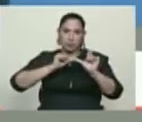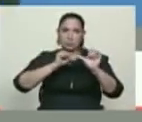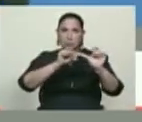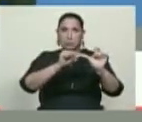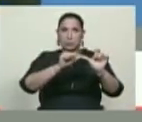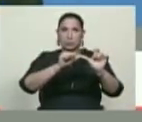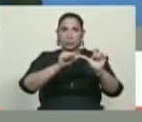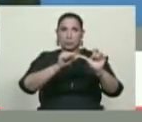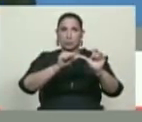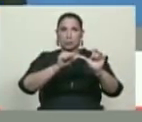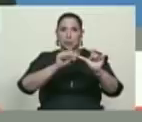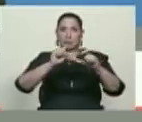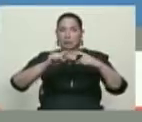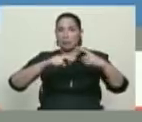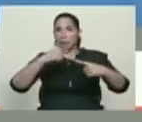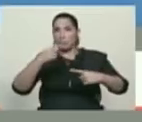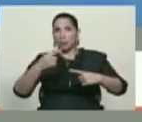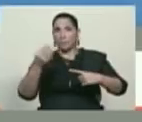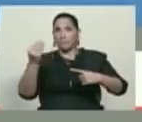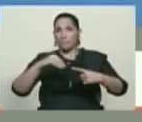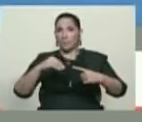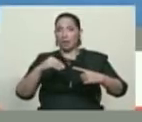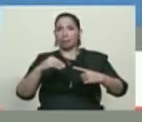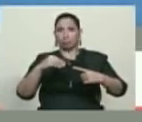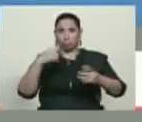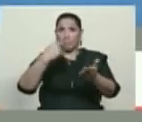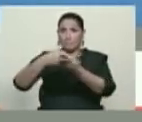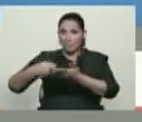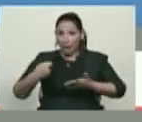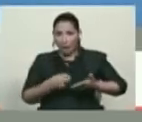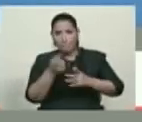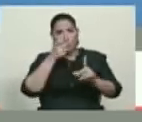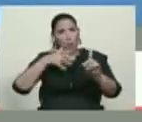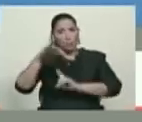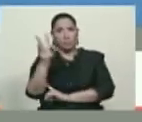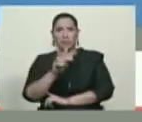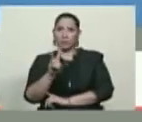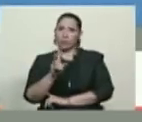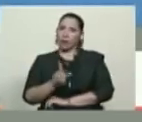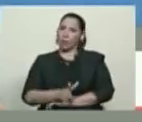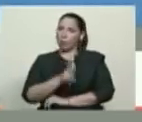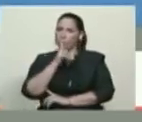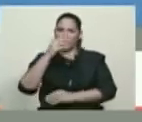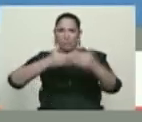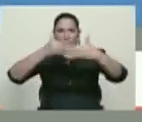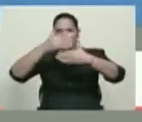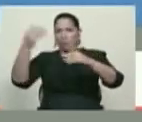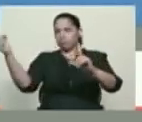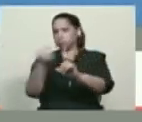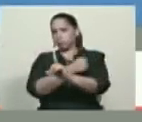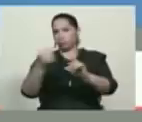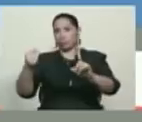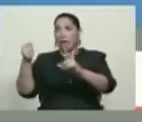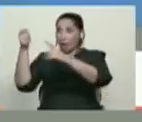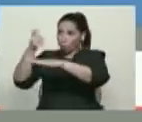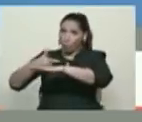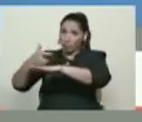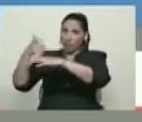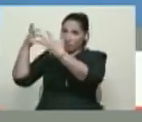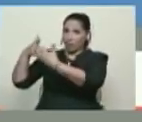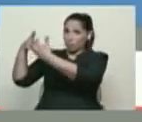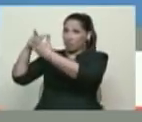a precios más altos. Y eso lo paga el pueblo de Venezuela. Y el gobierno de Estados Unidos es